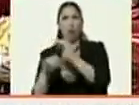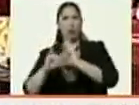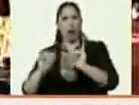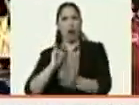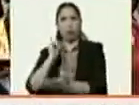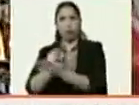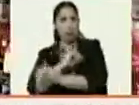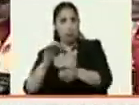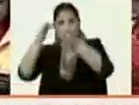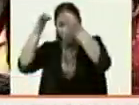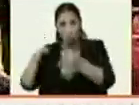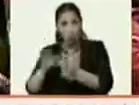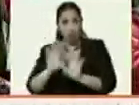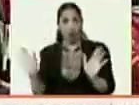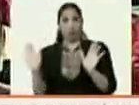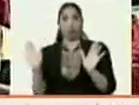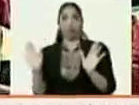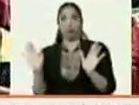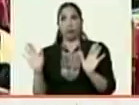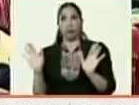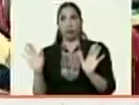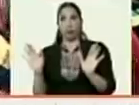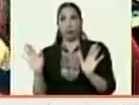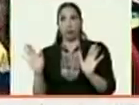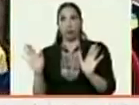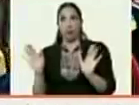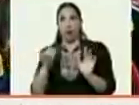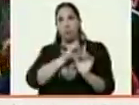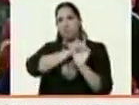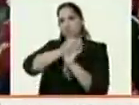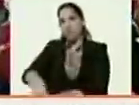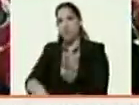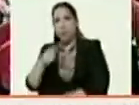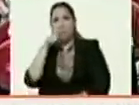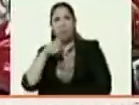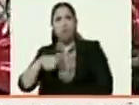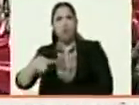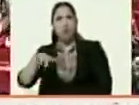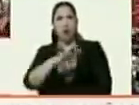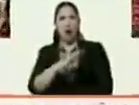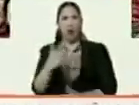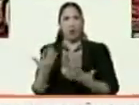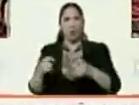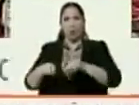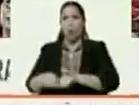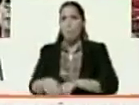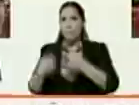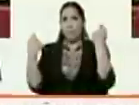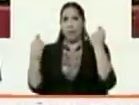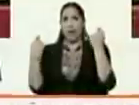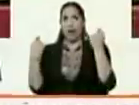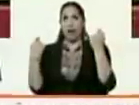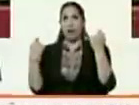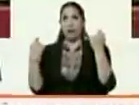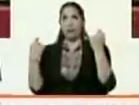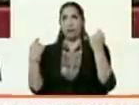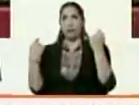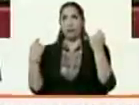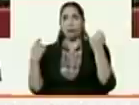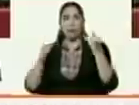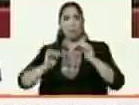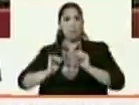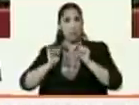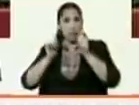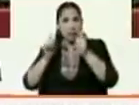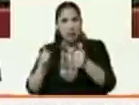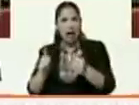por seguridad que iban a derrotar al pueblo, que iban a romper la barrera y que iban a iniciar